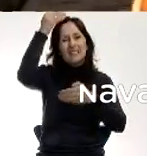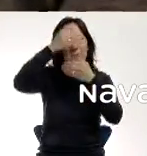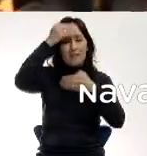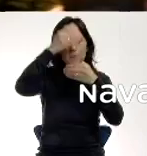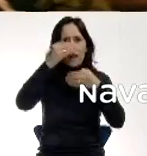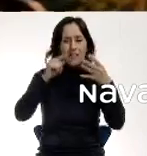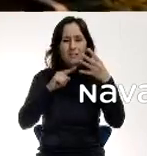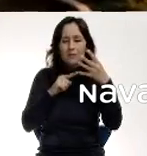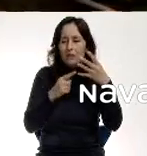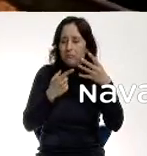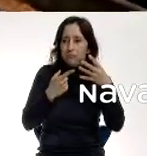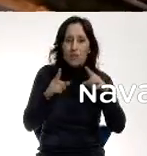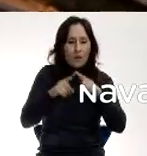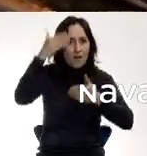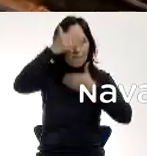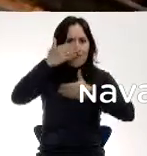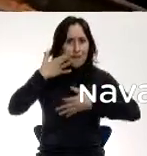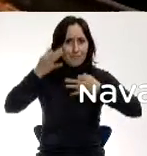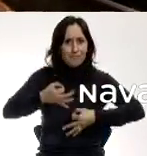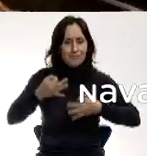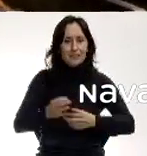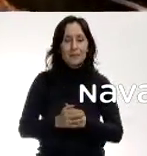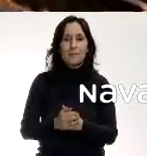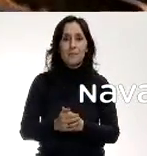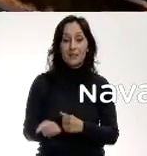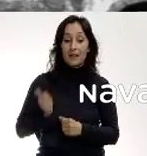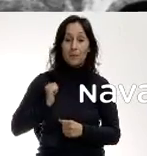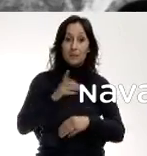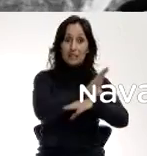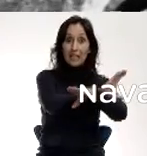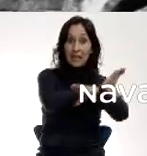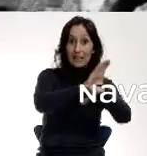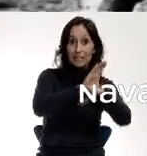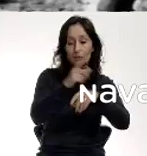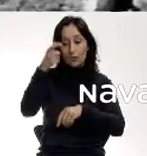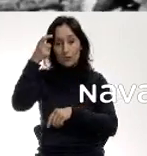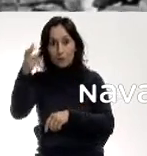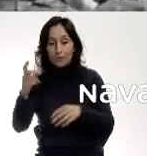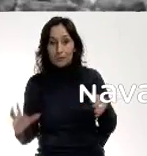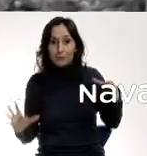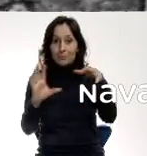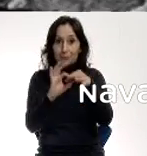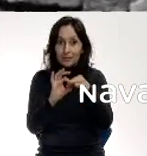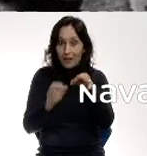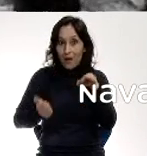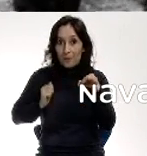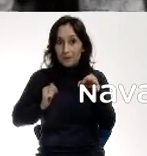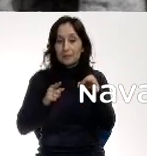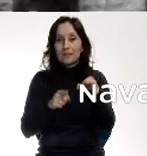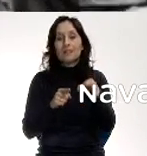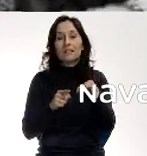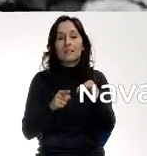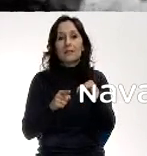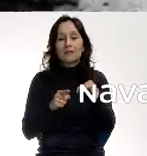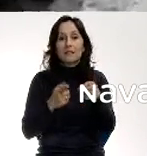total. Y aprovechando esta unión del cerco con el pueblo, qué mejor que aprovechar y pasamos